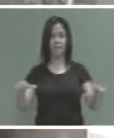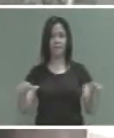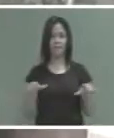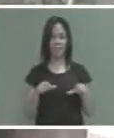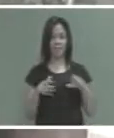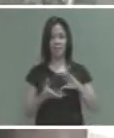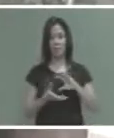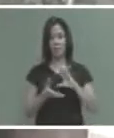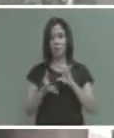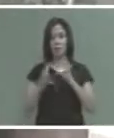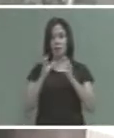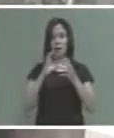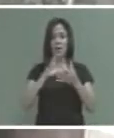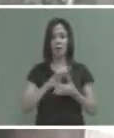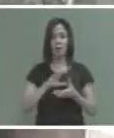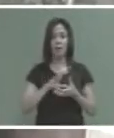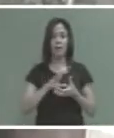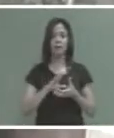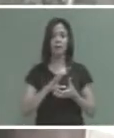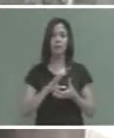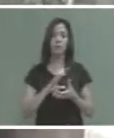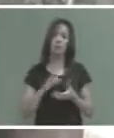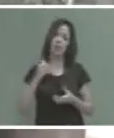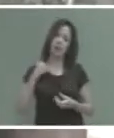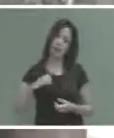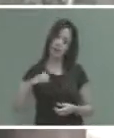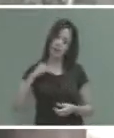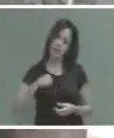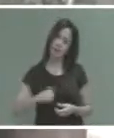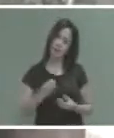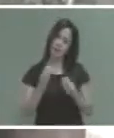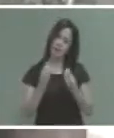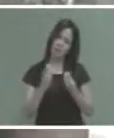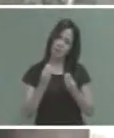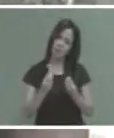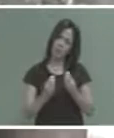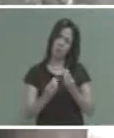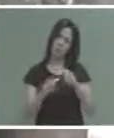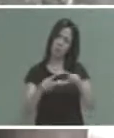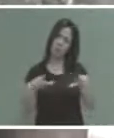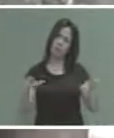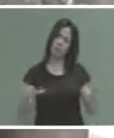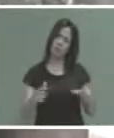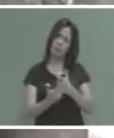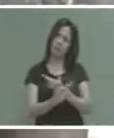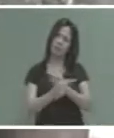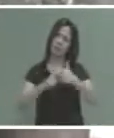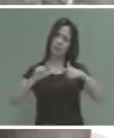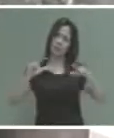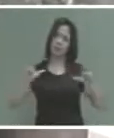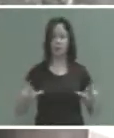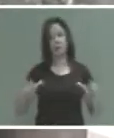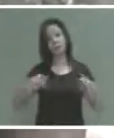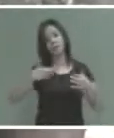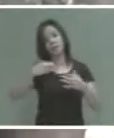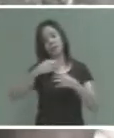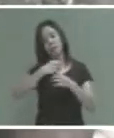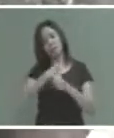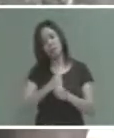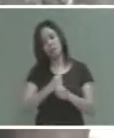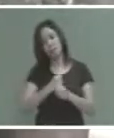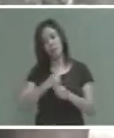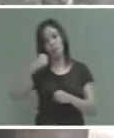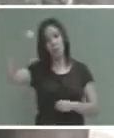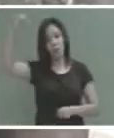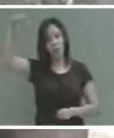área cultural y artística. Entonces había muchos espacios libres que íbamos y hacíamos unas exposiciones, llevábamos